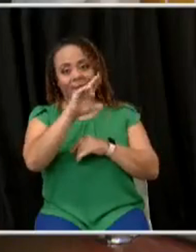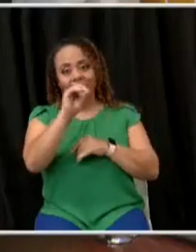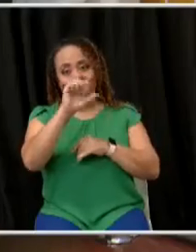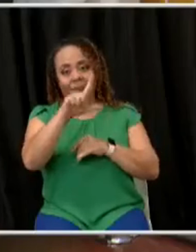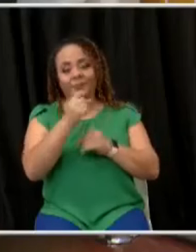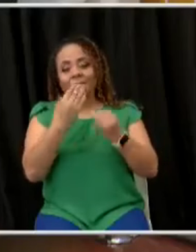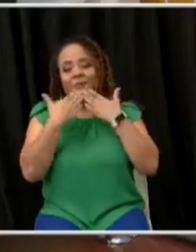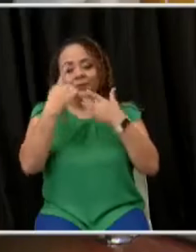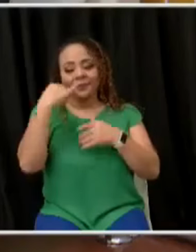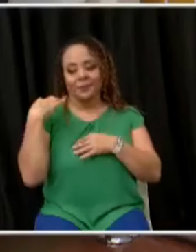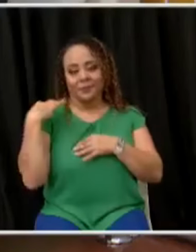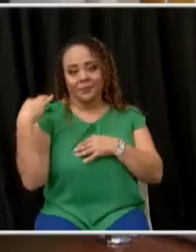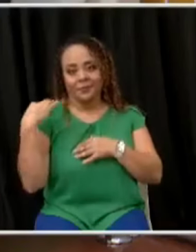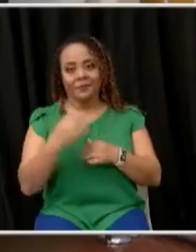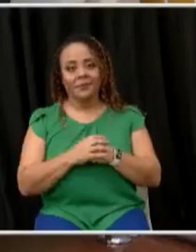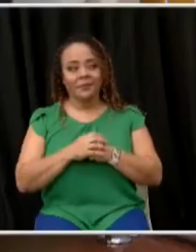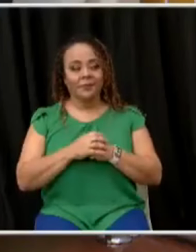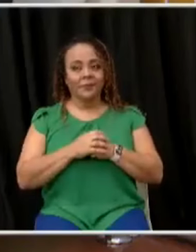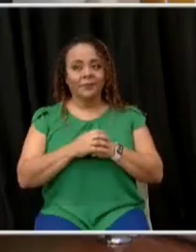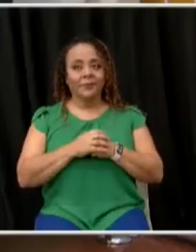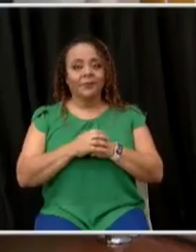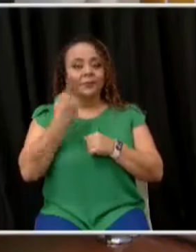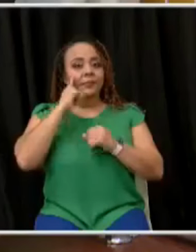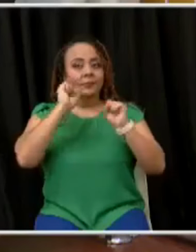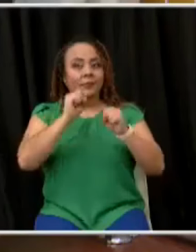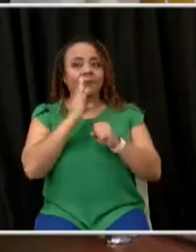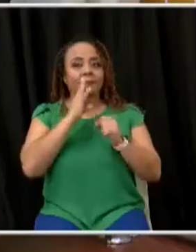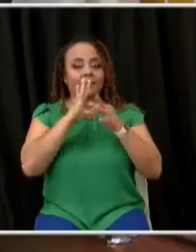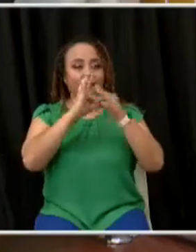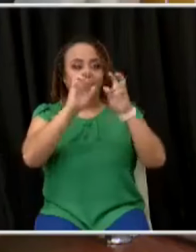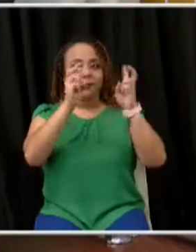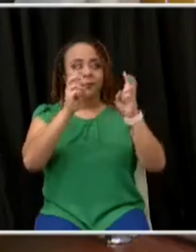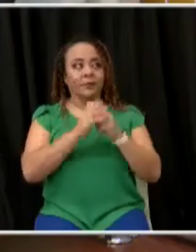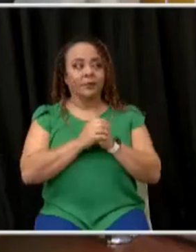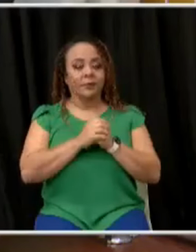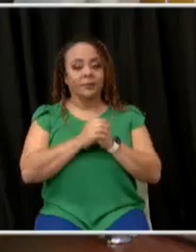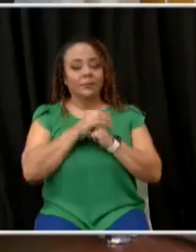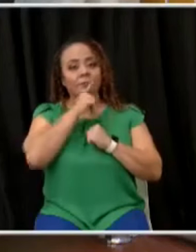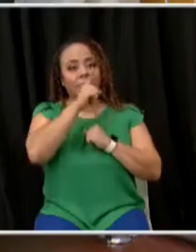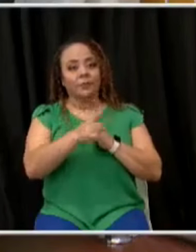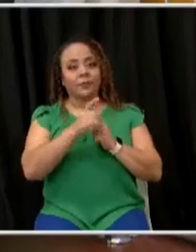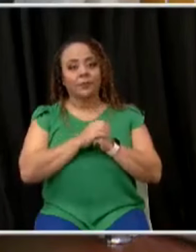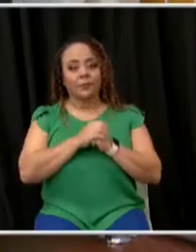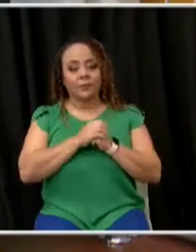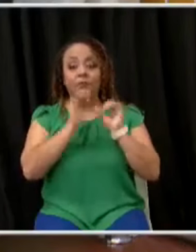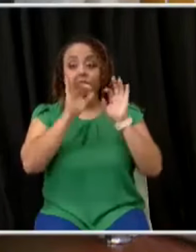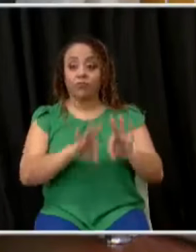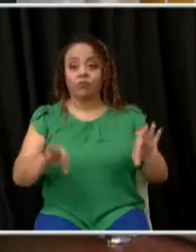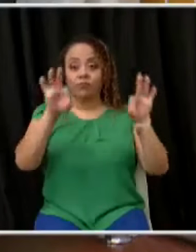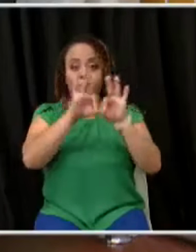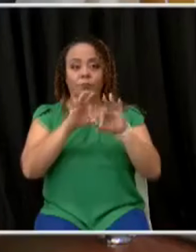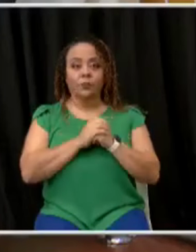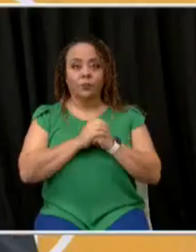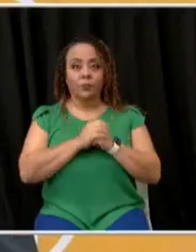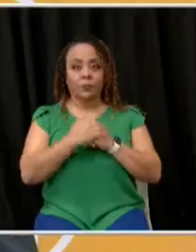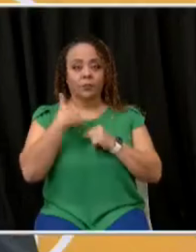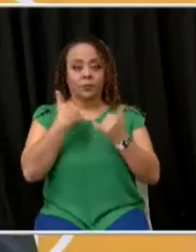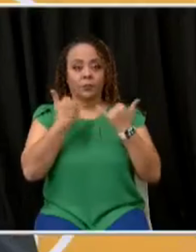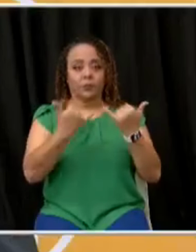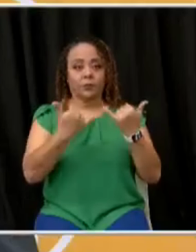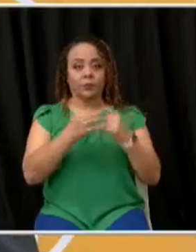por invitarme y poder conversar de este tema que en realidad vale la pena tenerlo